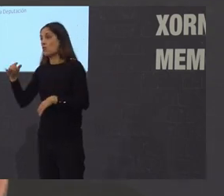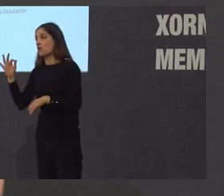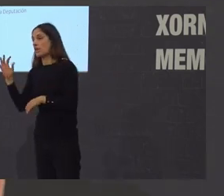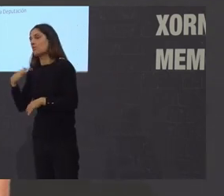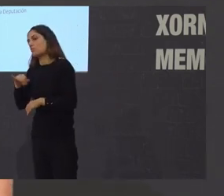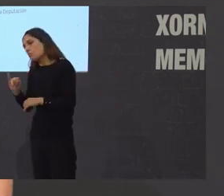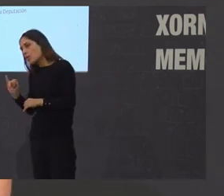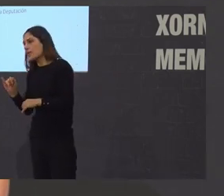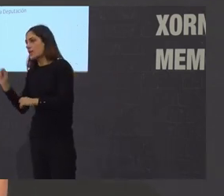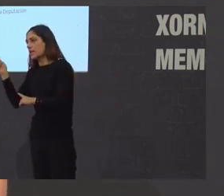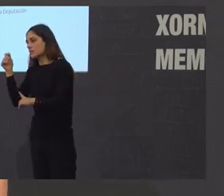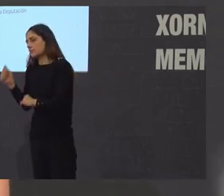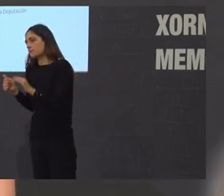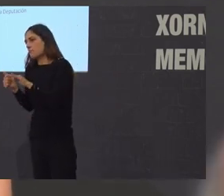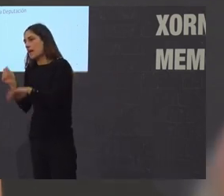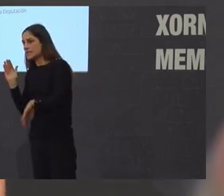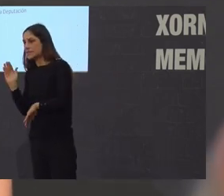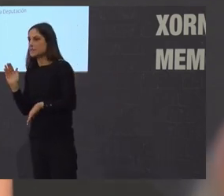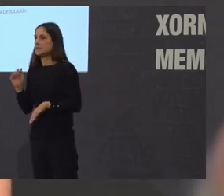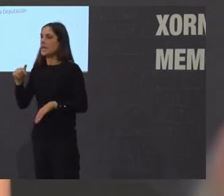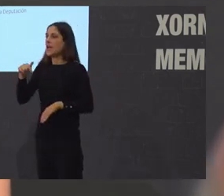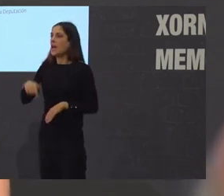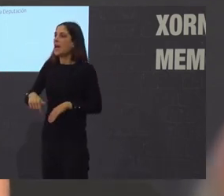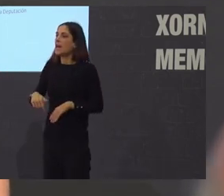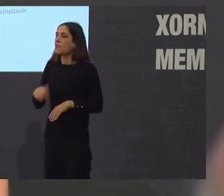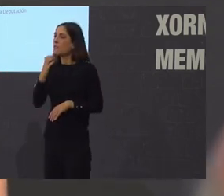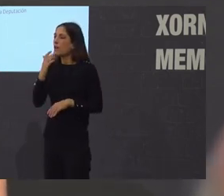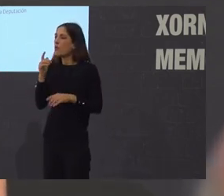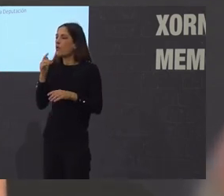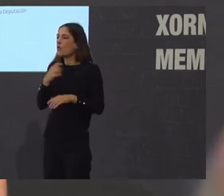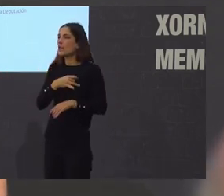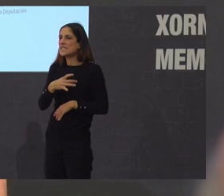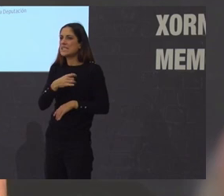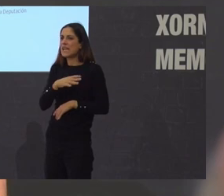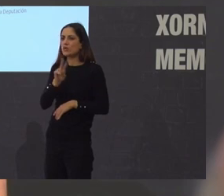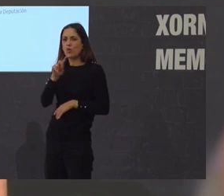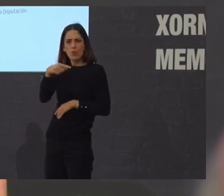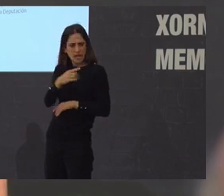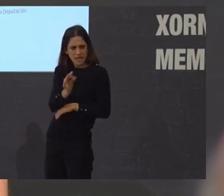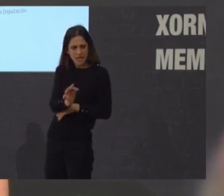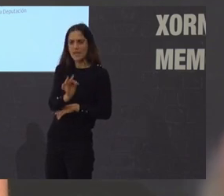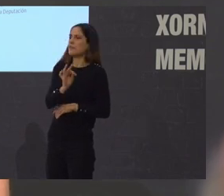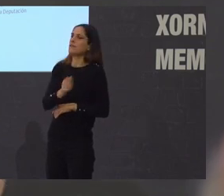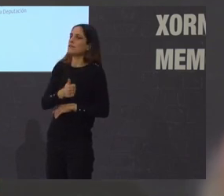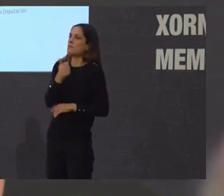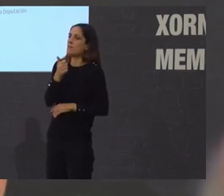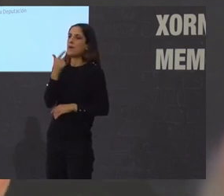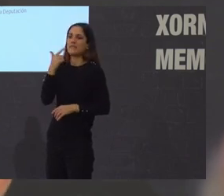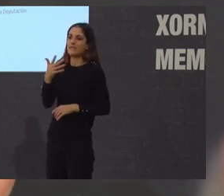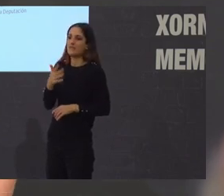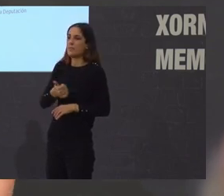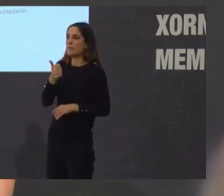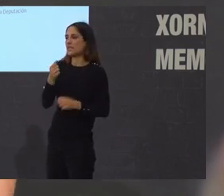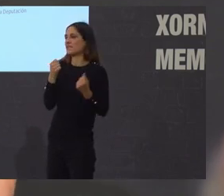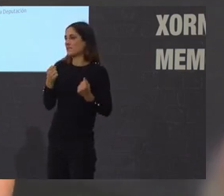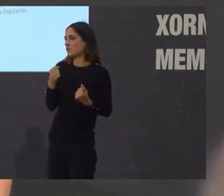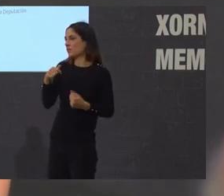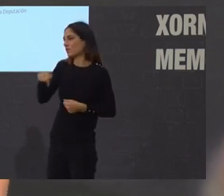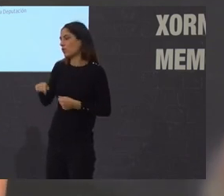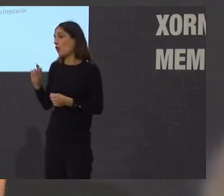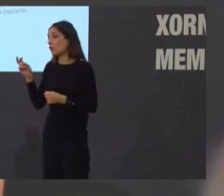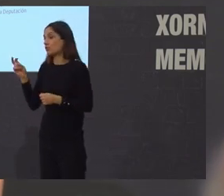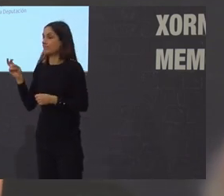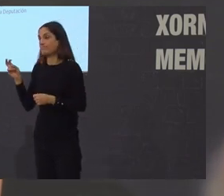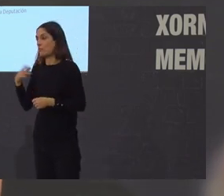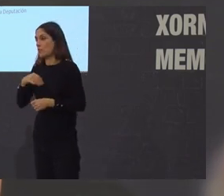En España la CNT tenía mucho más patrimonio que ningún otro sindicato y recuperó el 1% de aquel patrimonio que